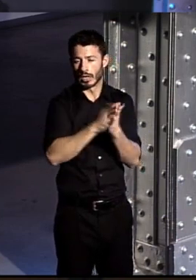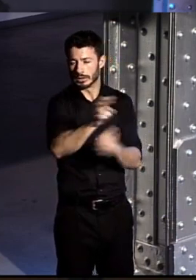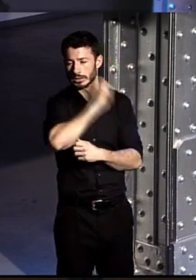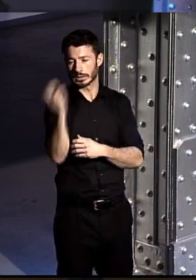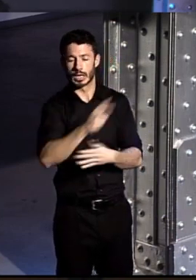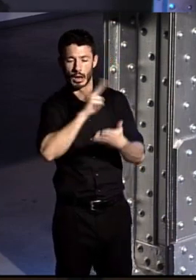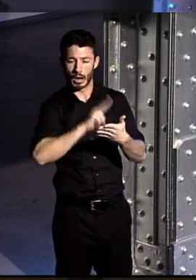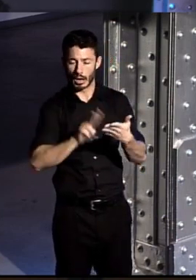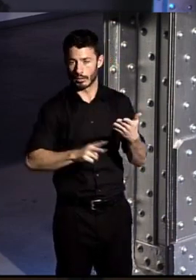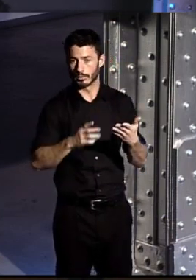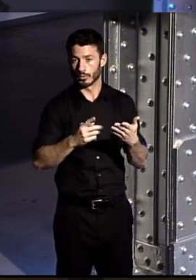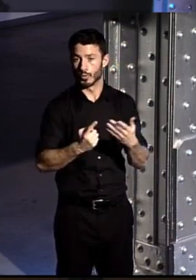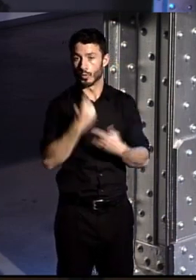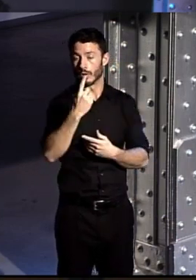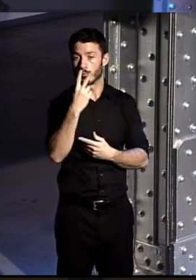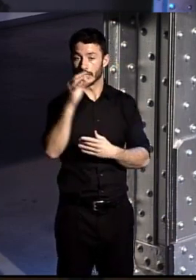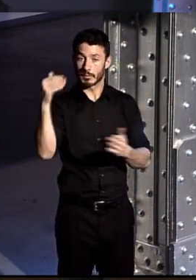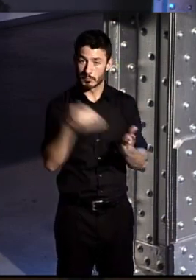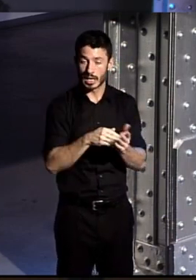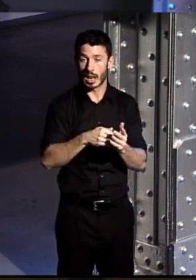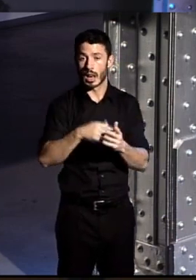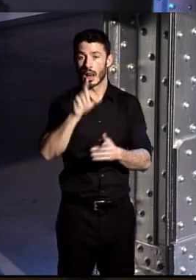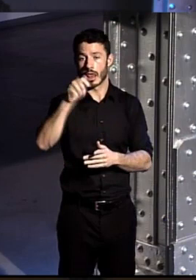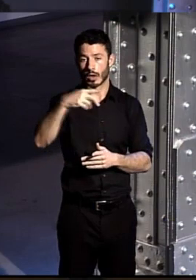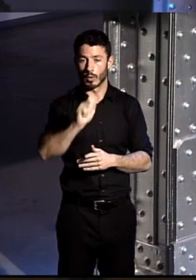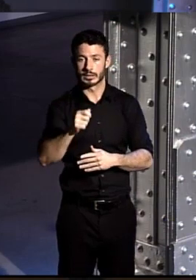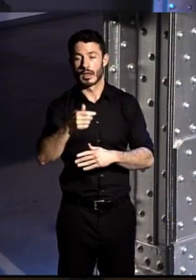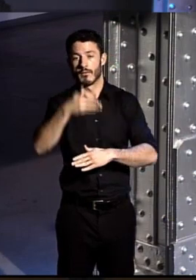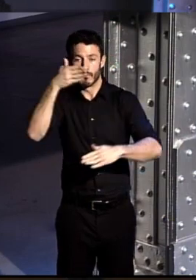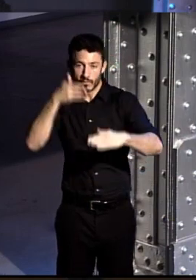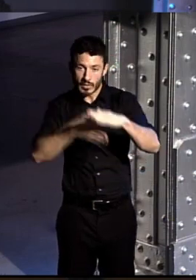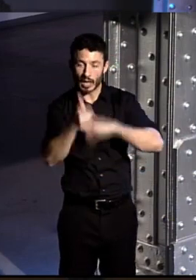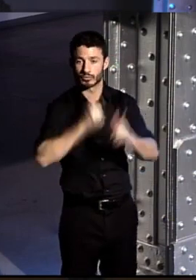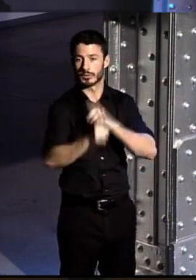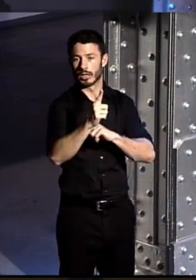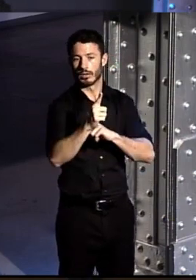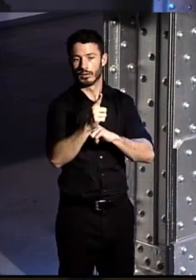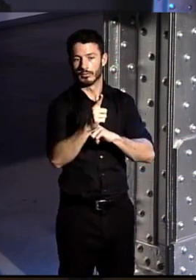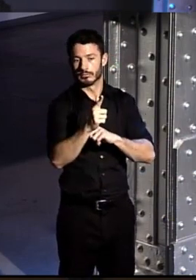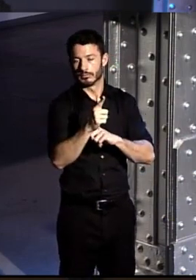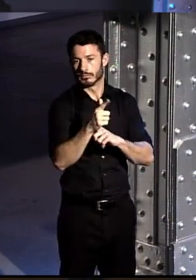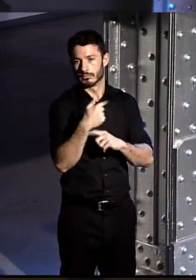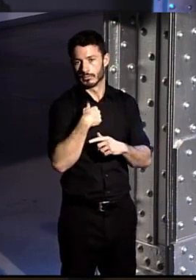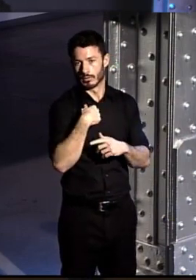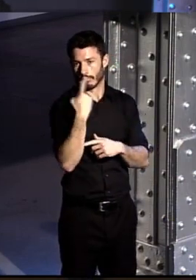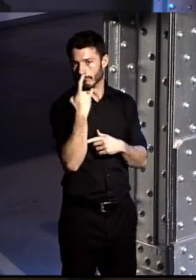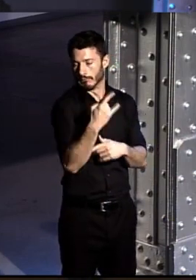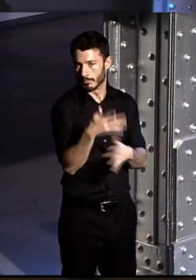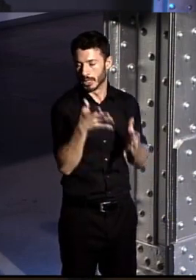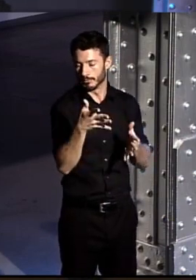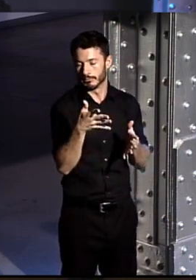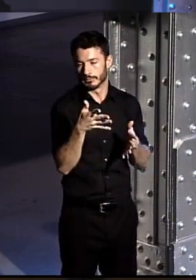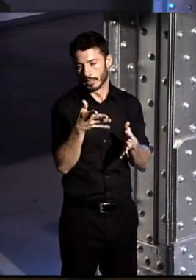submarino, que disfruté mucho, salvo las descripciones de peces interminables de... Si es que le gustaban mucho las listas. Las listas,